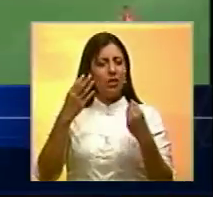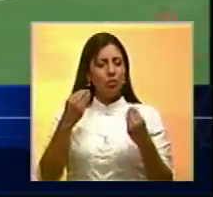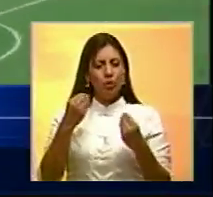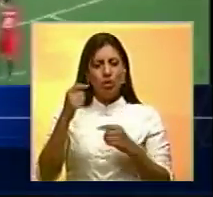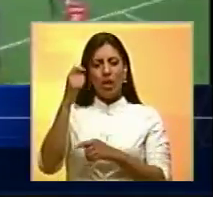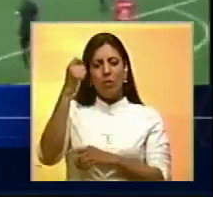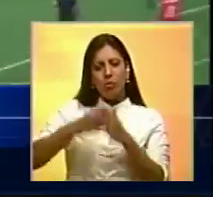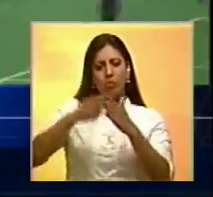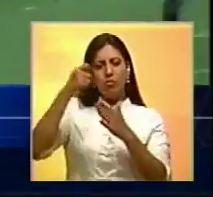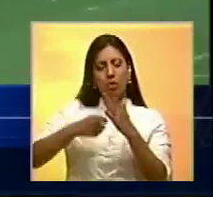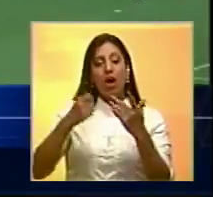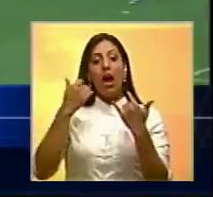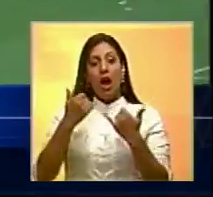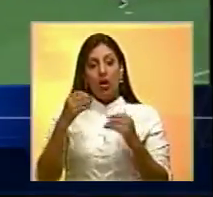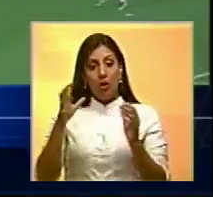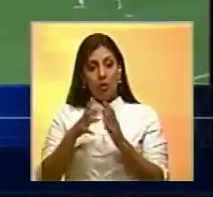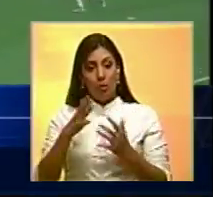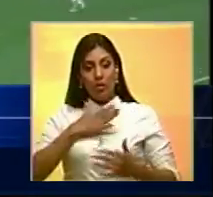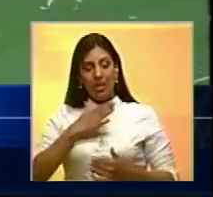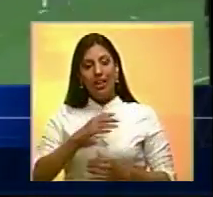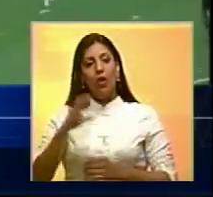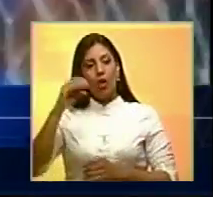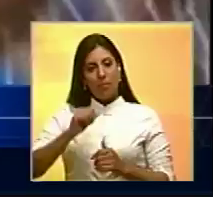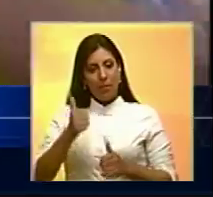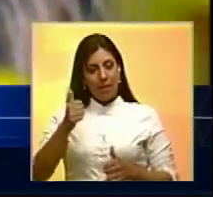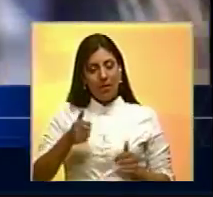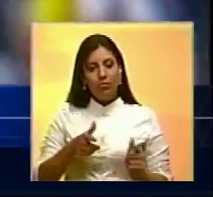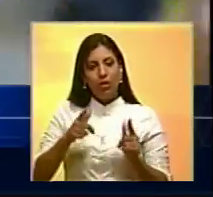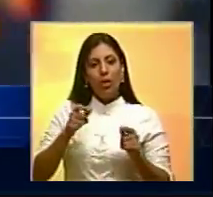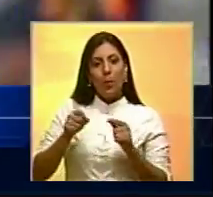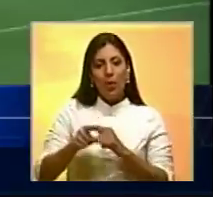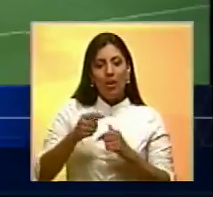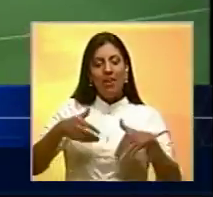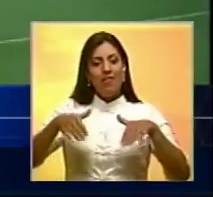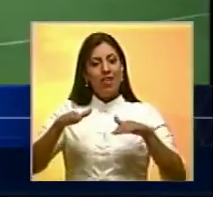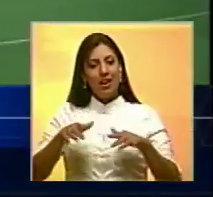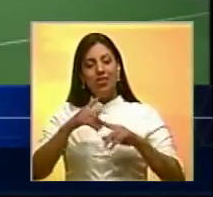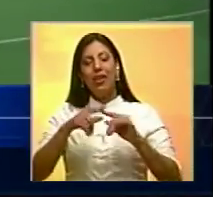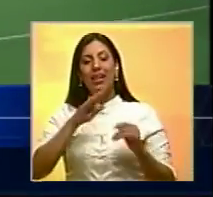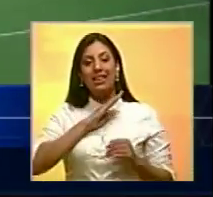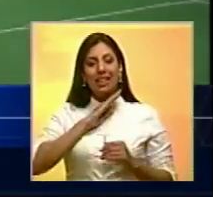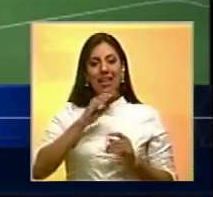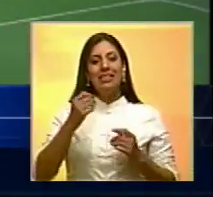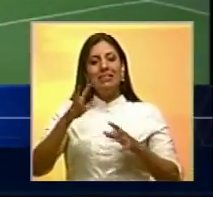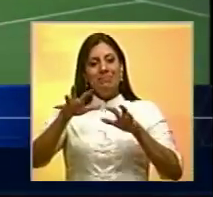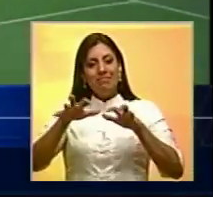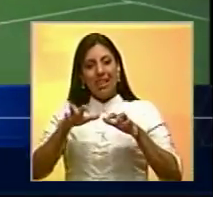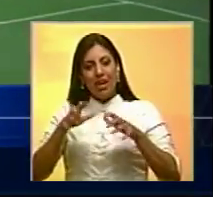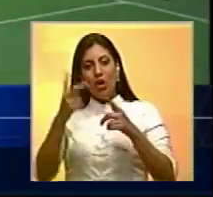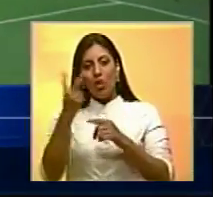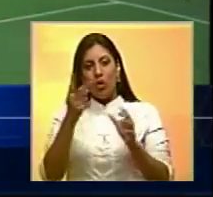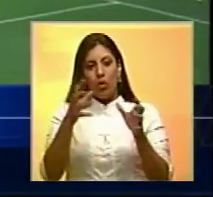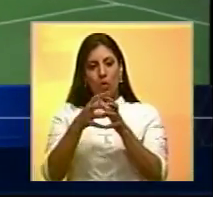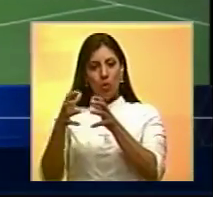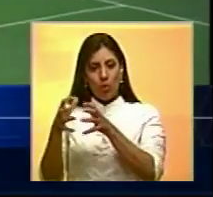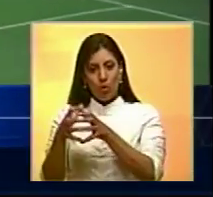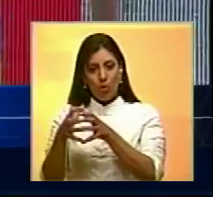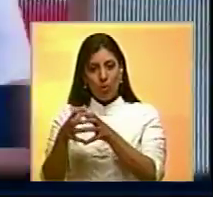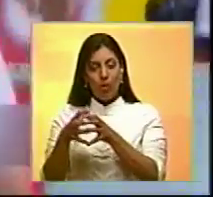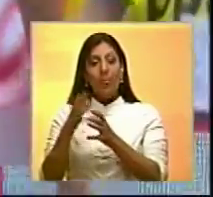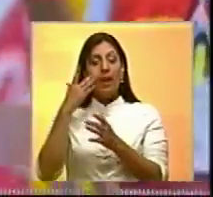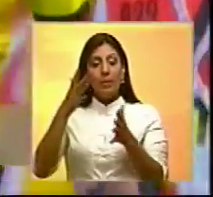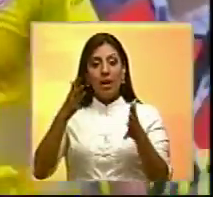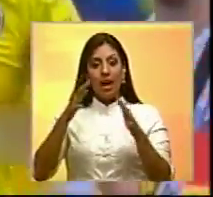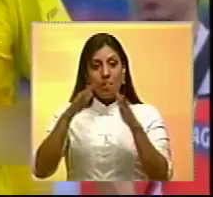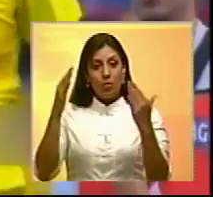Sin embargo, el equipo cafetalero tuvo más oportunidades de gol. El resultado mantiene vivas las aspiraciones de ambas selecciones de